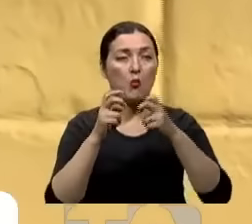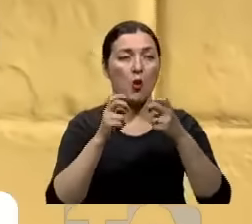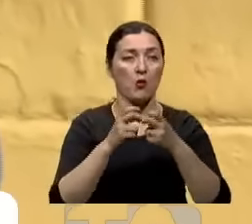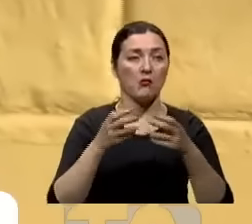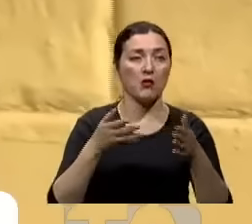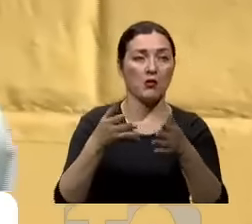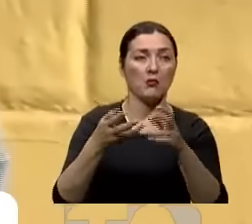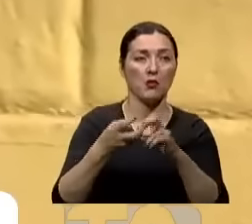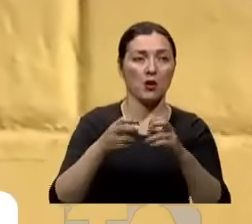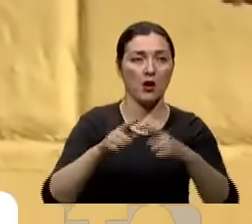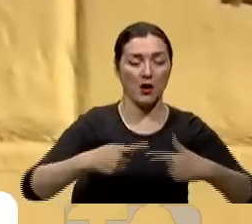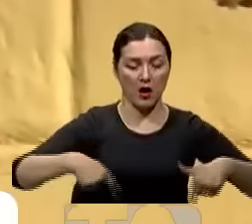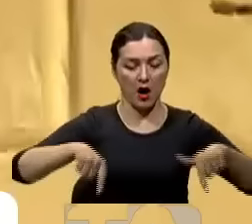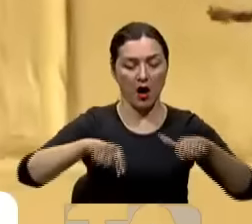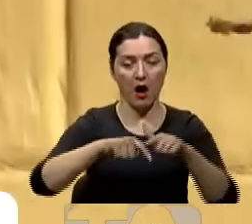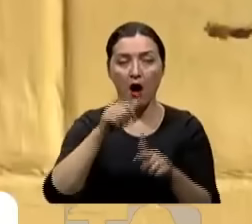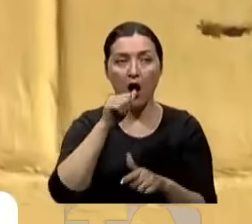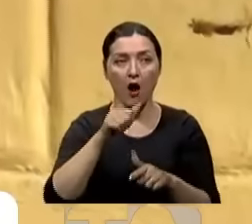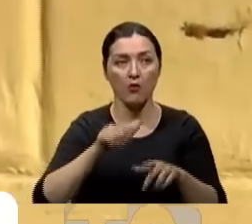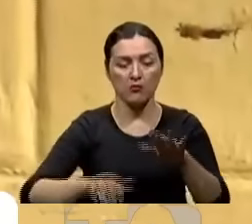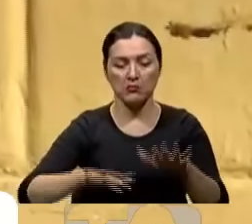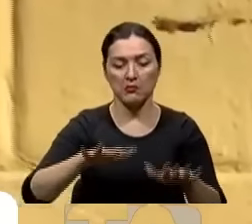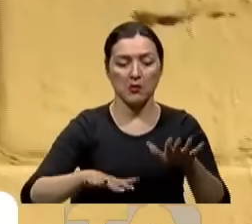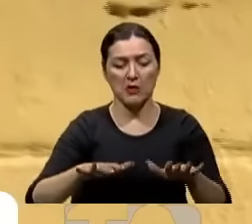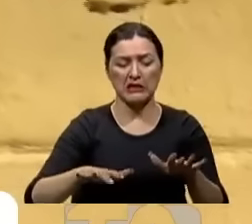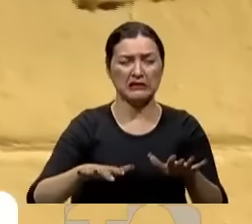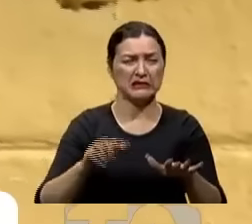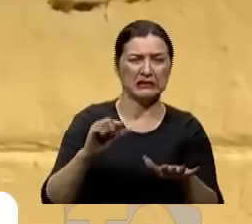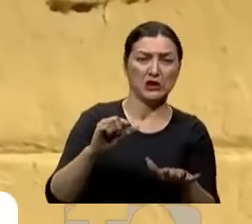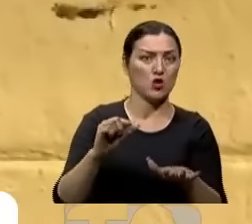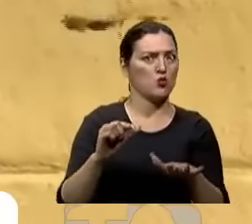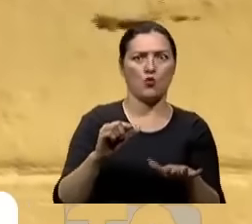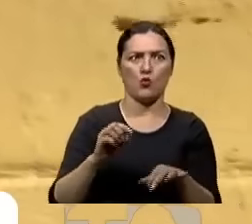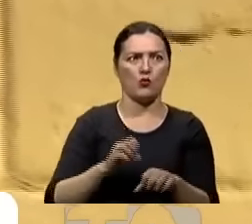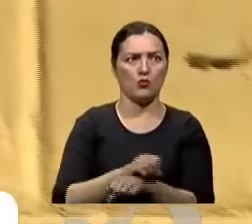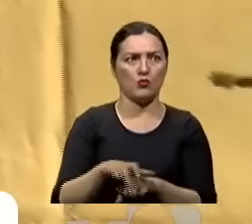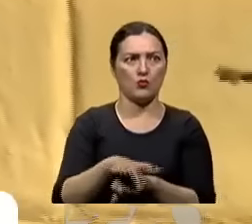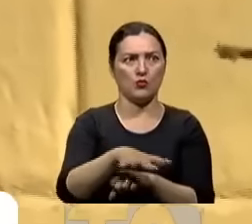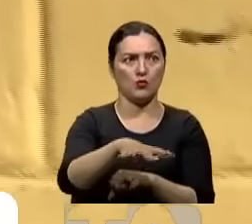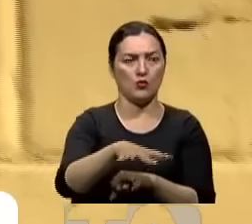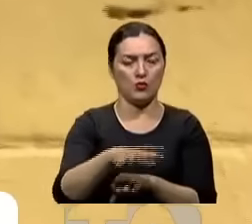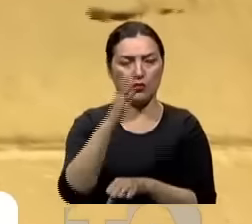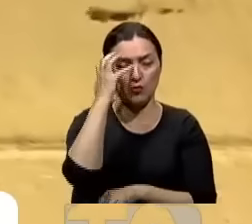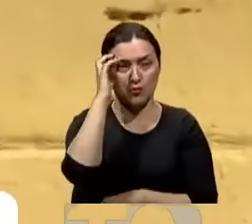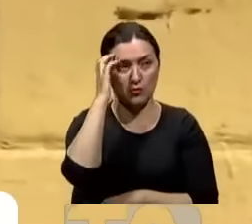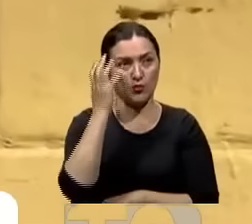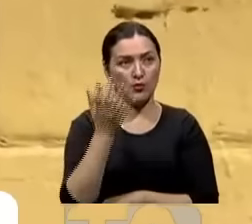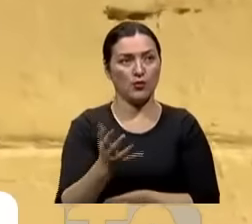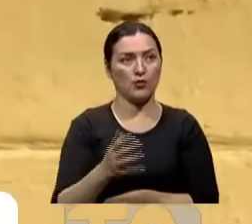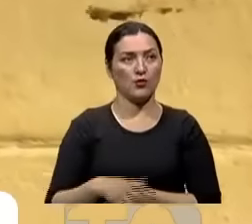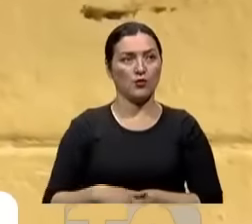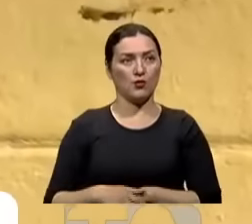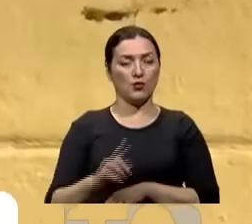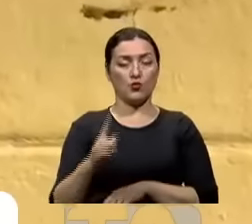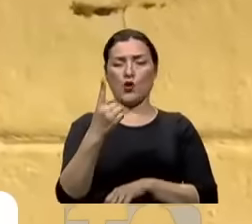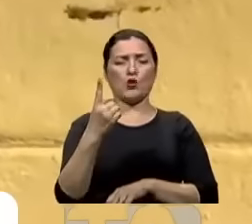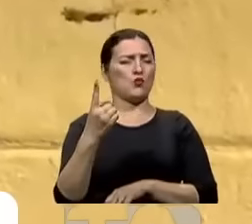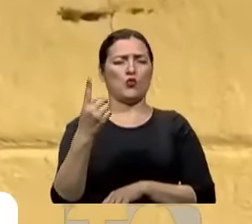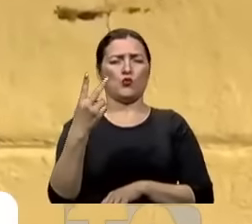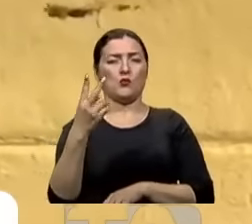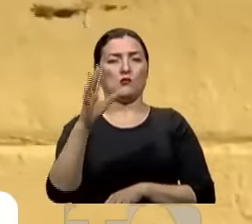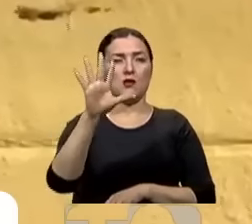estos charquitos, que parece algo pequeño, pero no, sí está bastante, bastante preocupante. No es una, son varias, más